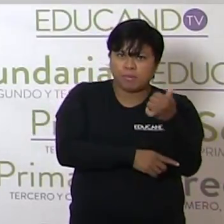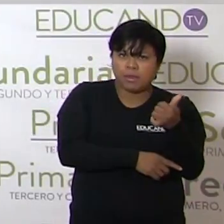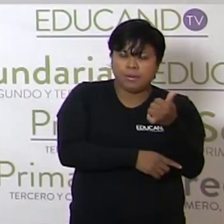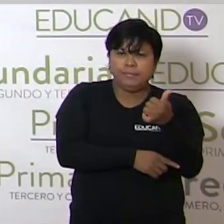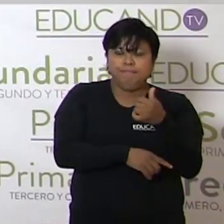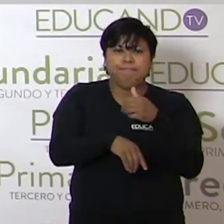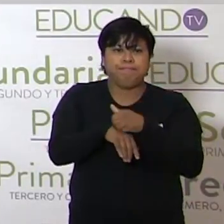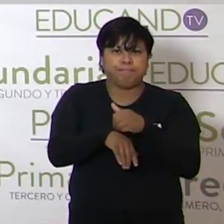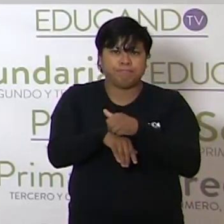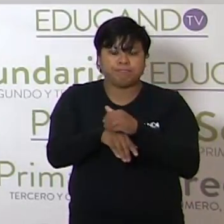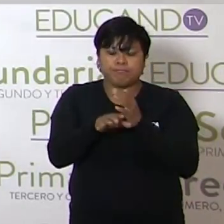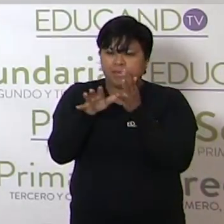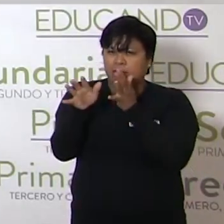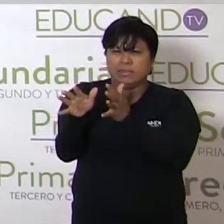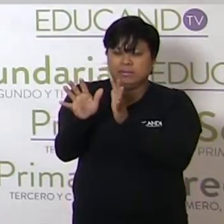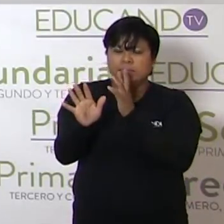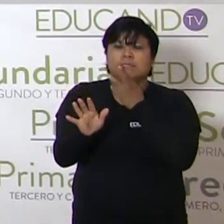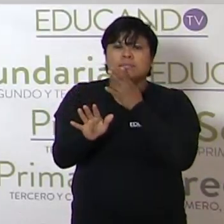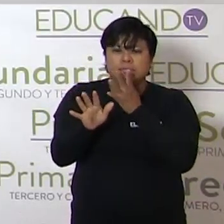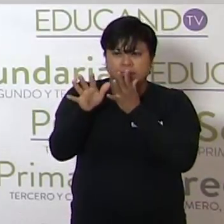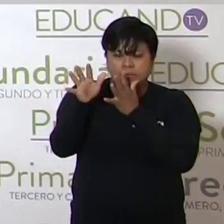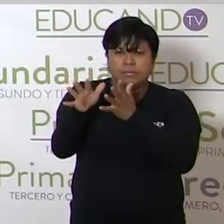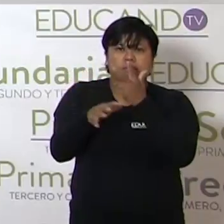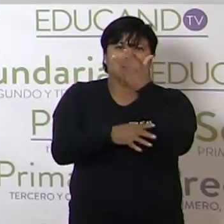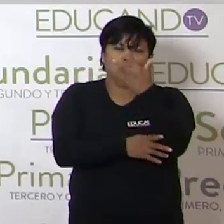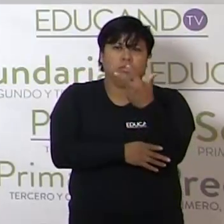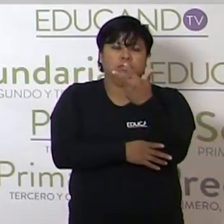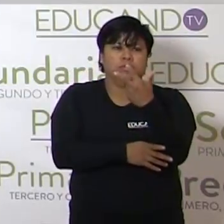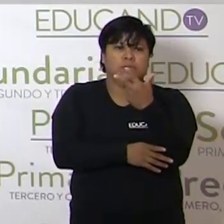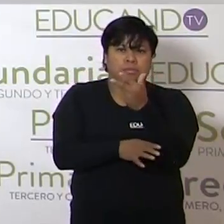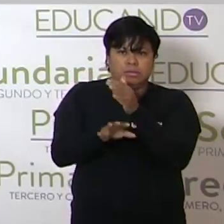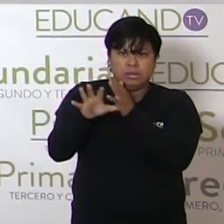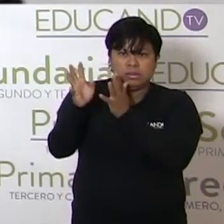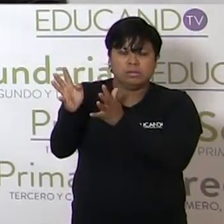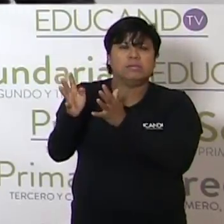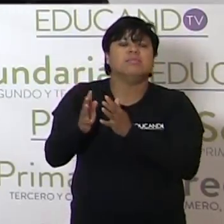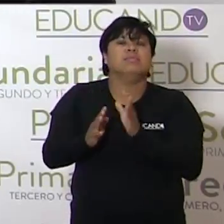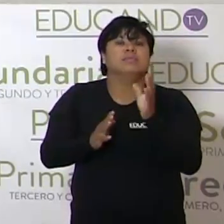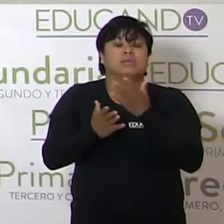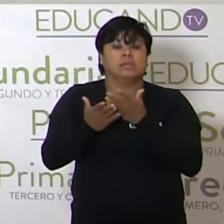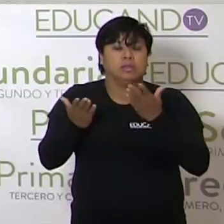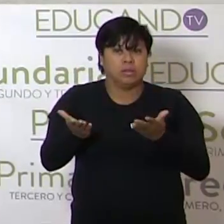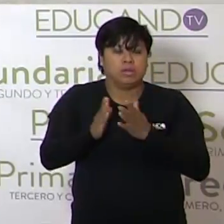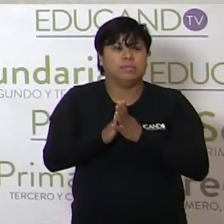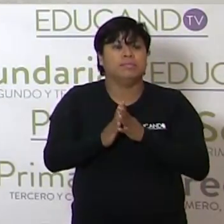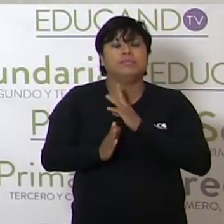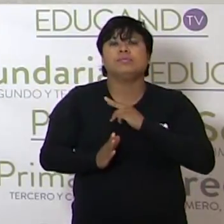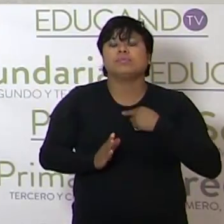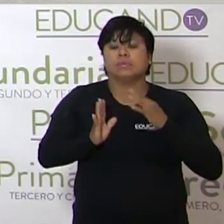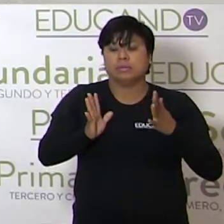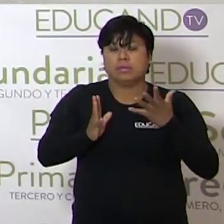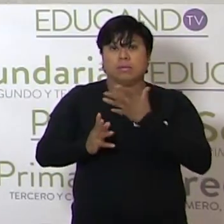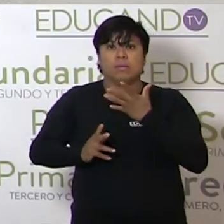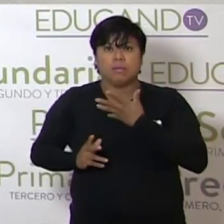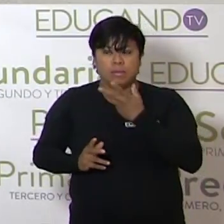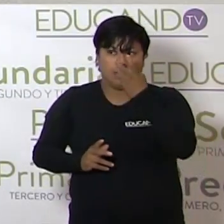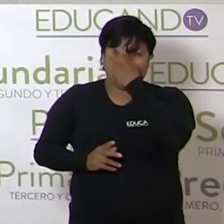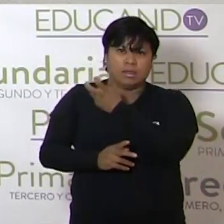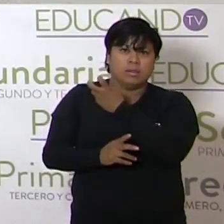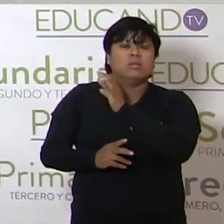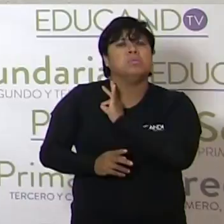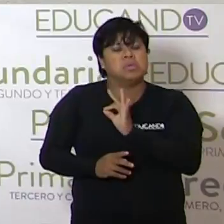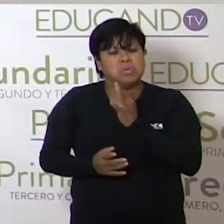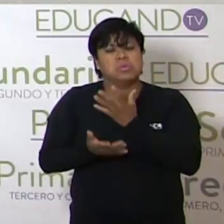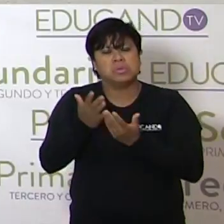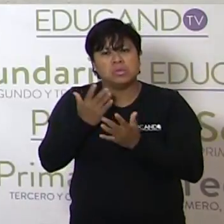otro. Está bien así, 8. Vamos a hacerlo así. Ahora, una vez que ya tenemos esto, podemos hacer aquí también